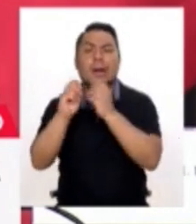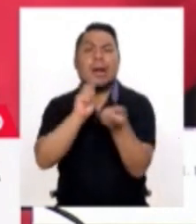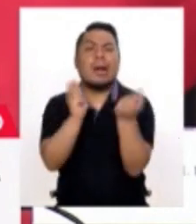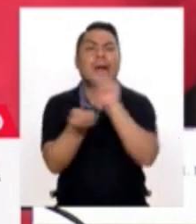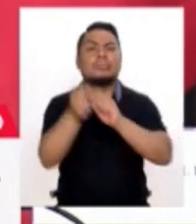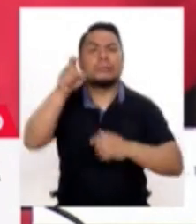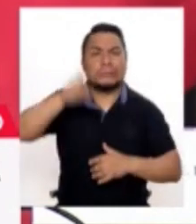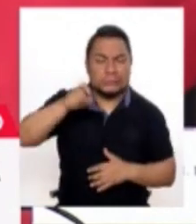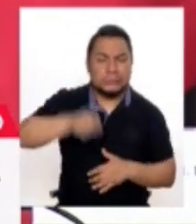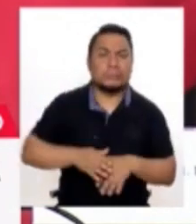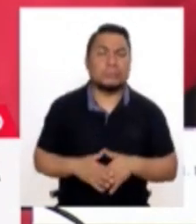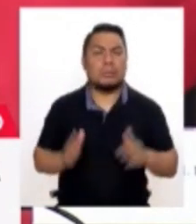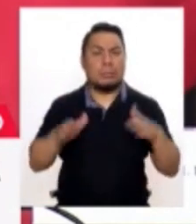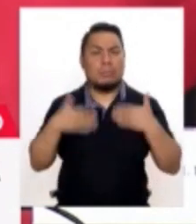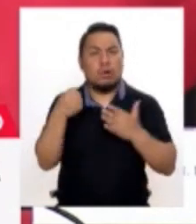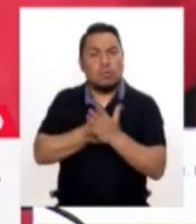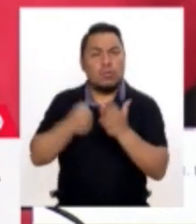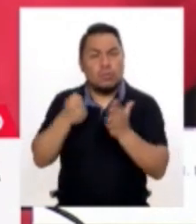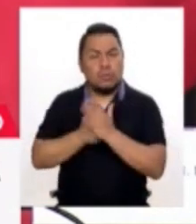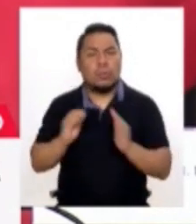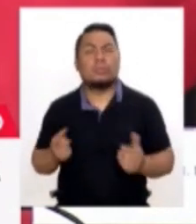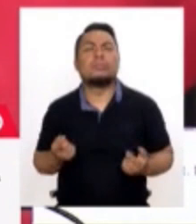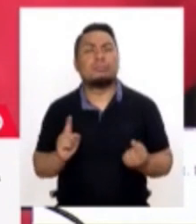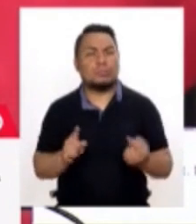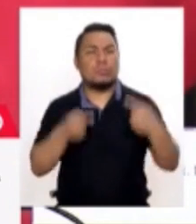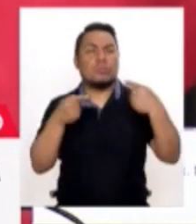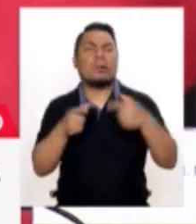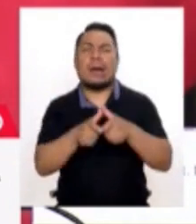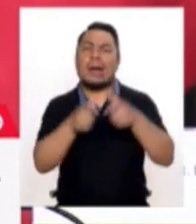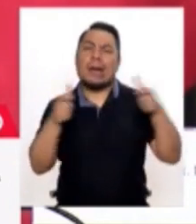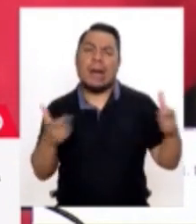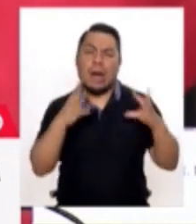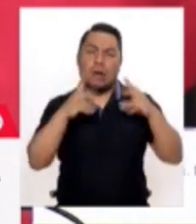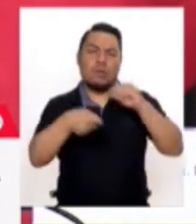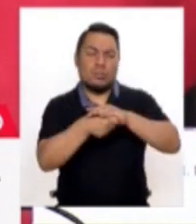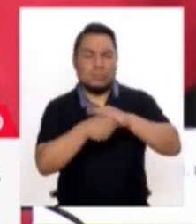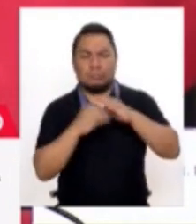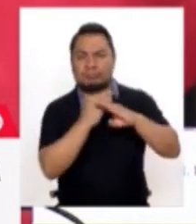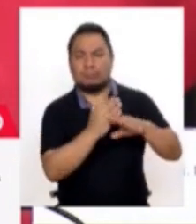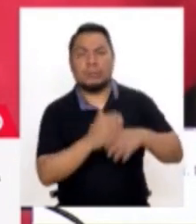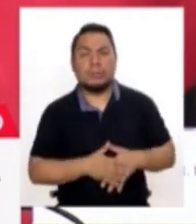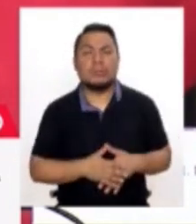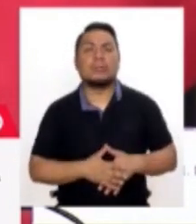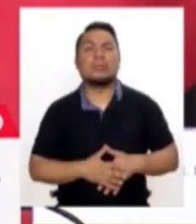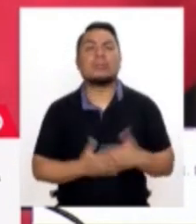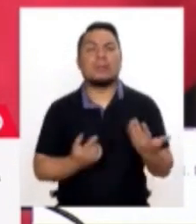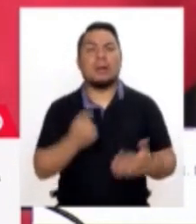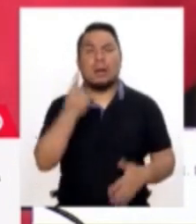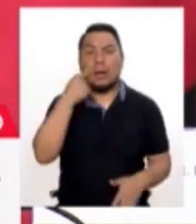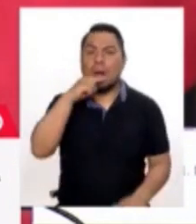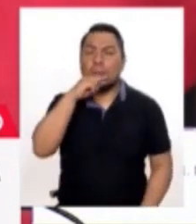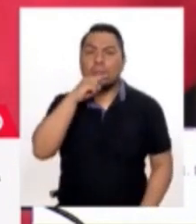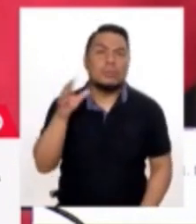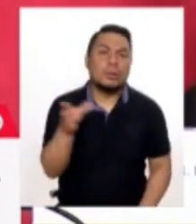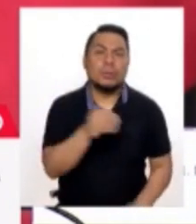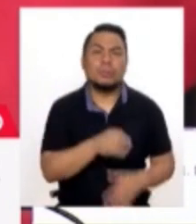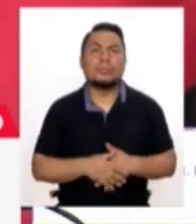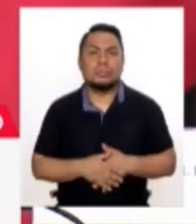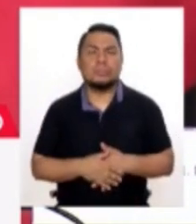cambios necesarios para la lucha contra el grave flagelo de la corrupción. Señoras y